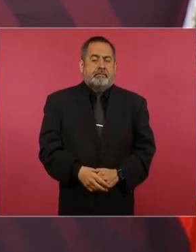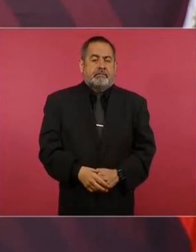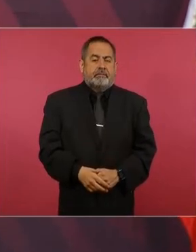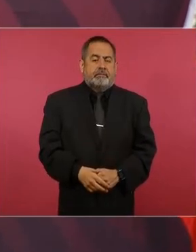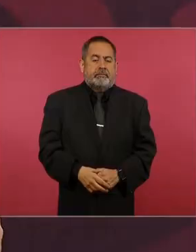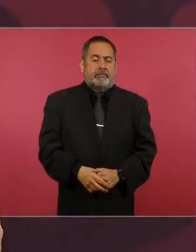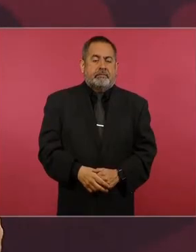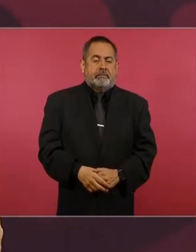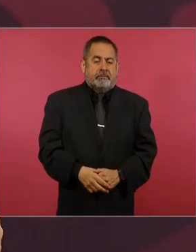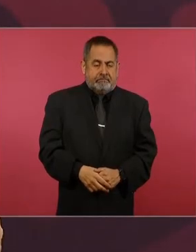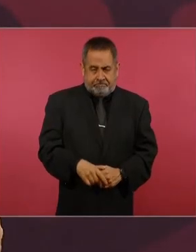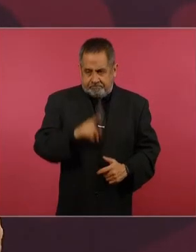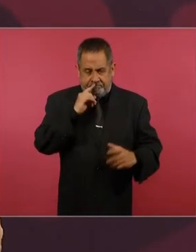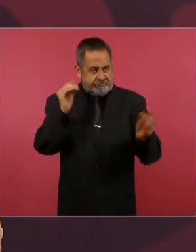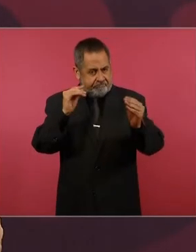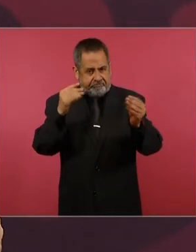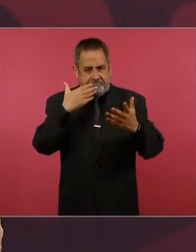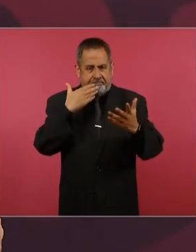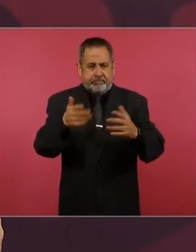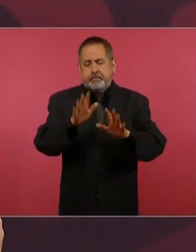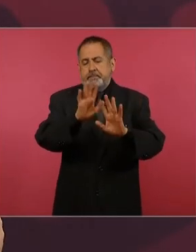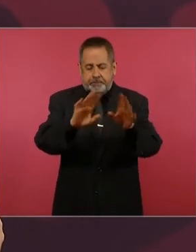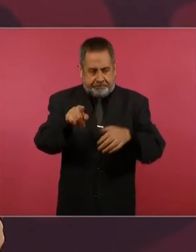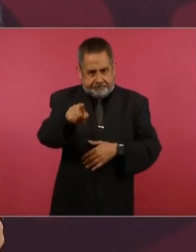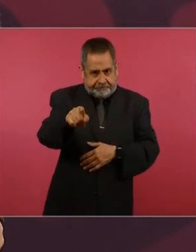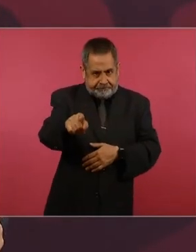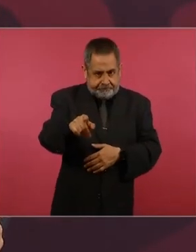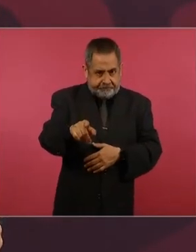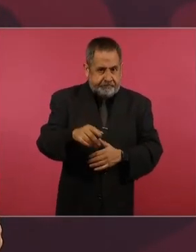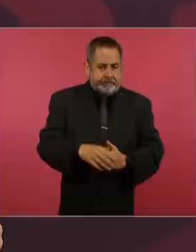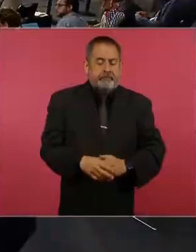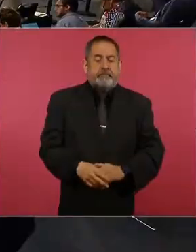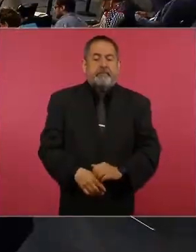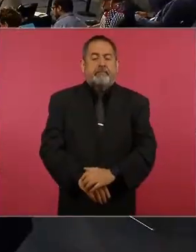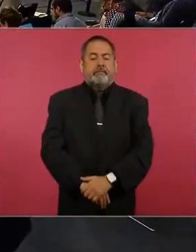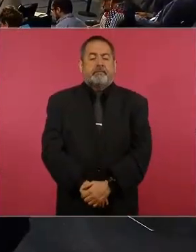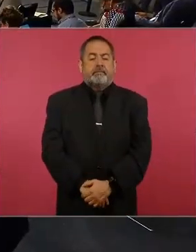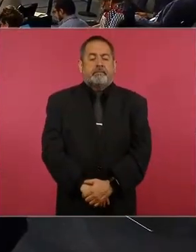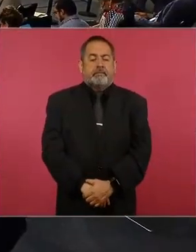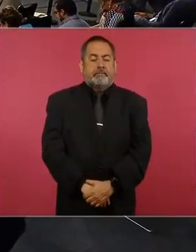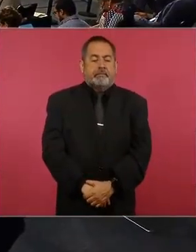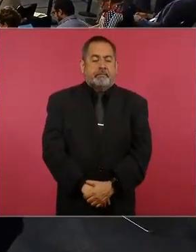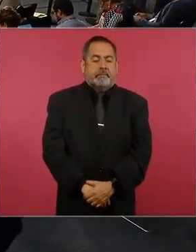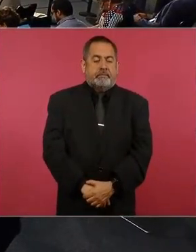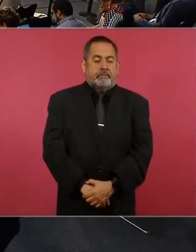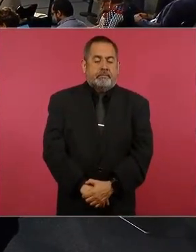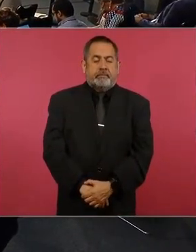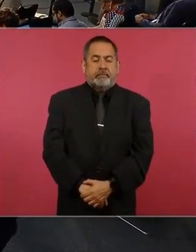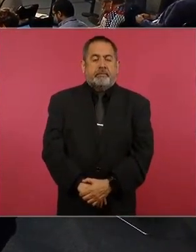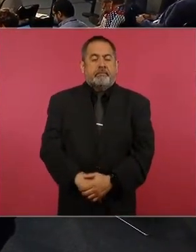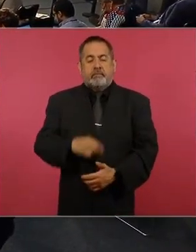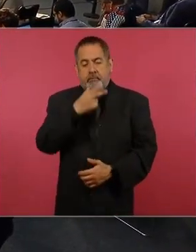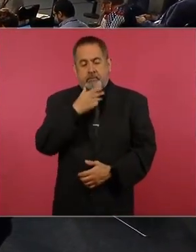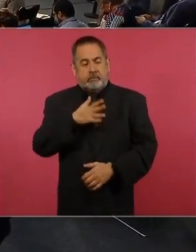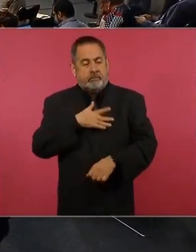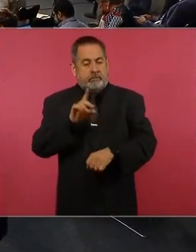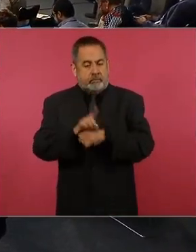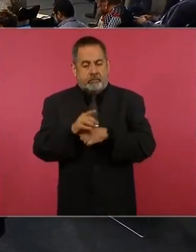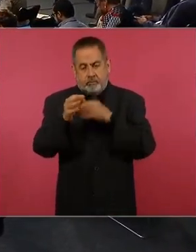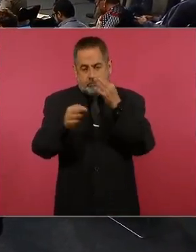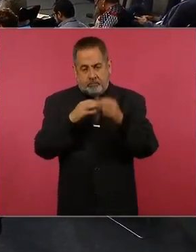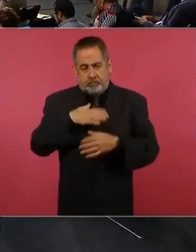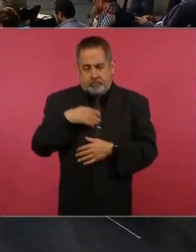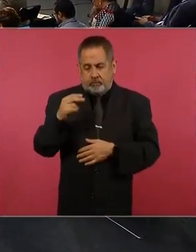Y es bueno el debate sobre esto, pero bueno. Buenos días, presidente. Gustavo Torres, de la agencia de noticias Notipres. Ayer